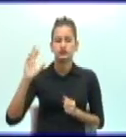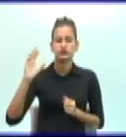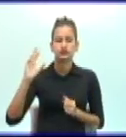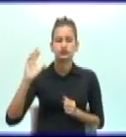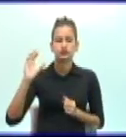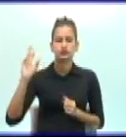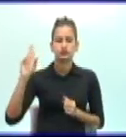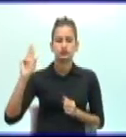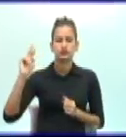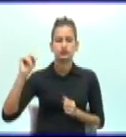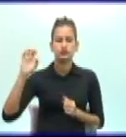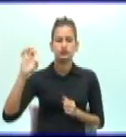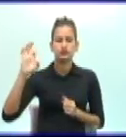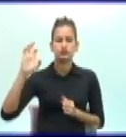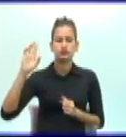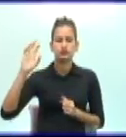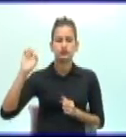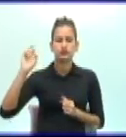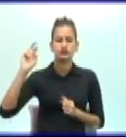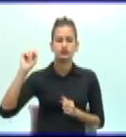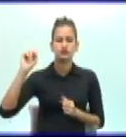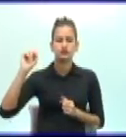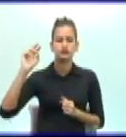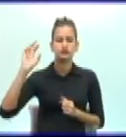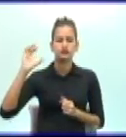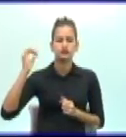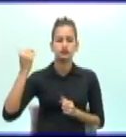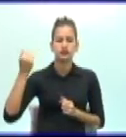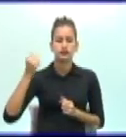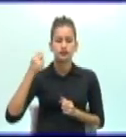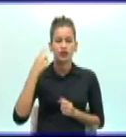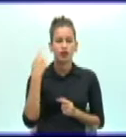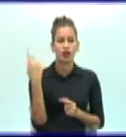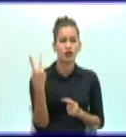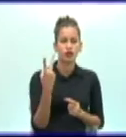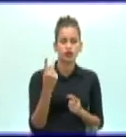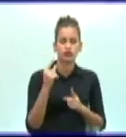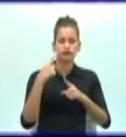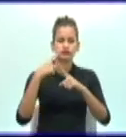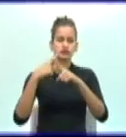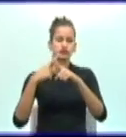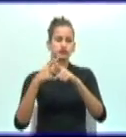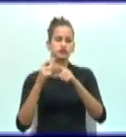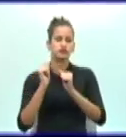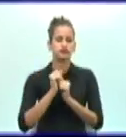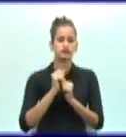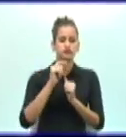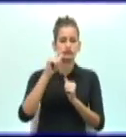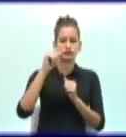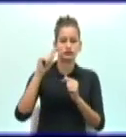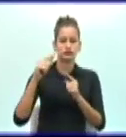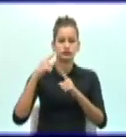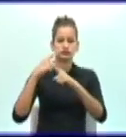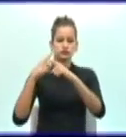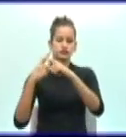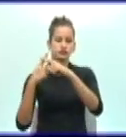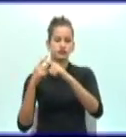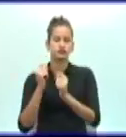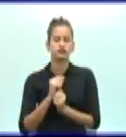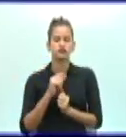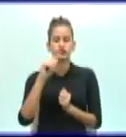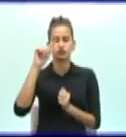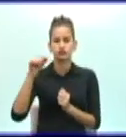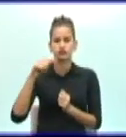Observen que ambos se han cortado. Han determinado un punto de intersección. Ahora voy a